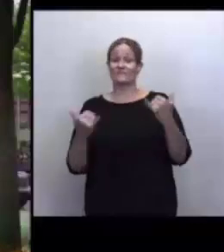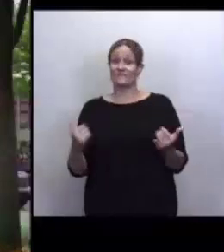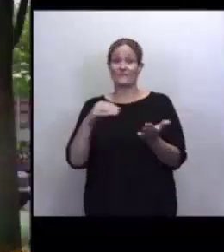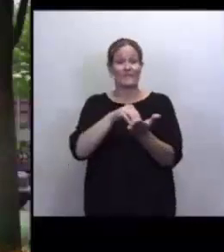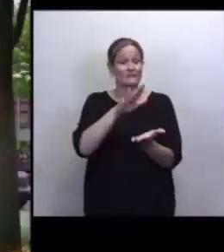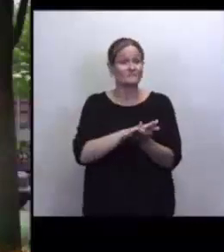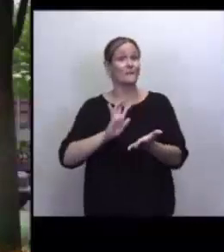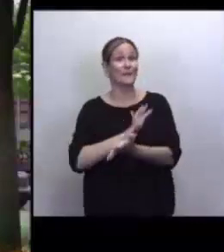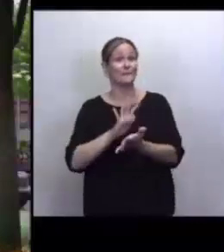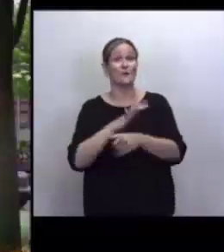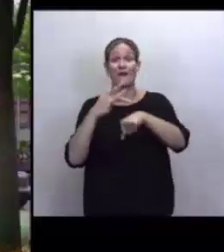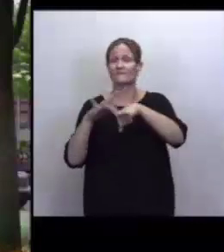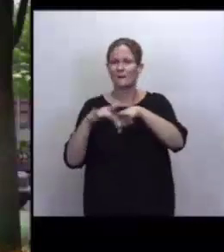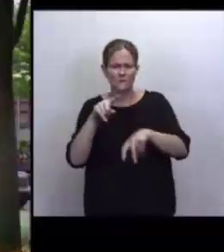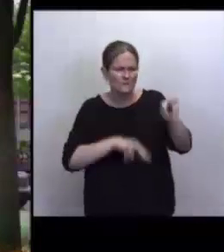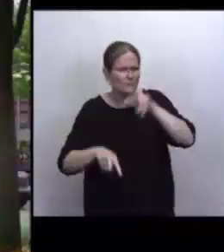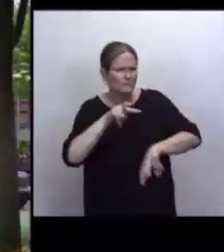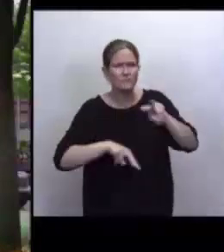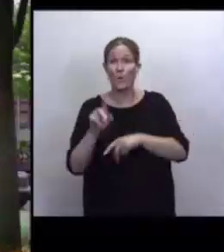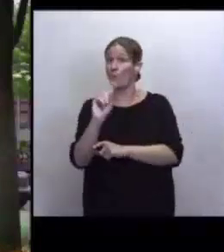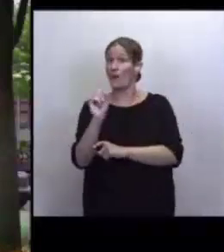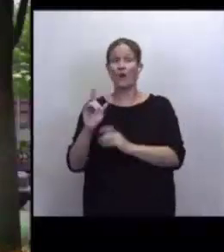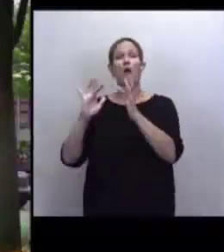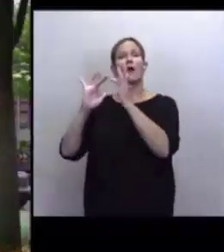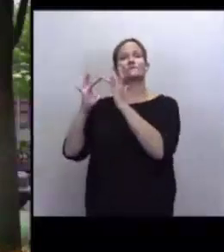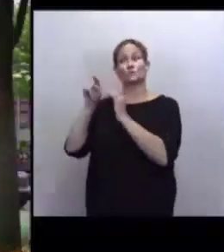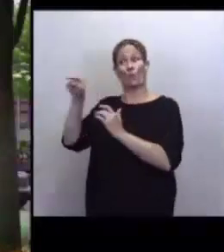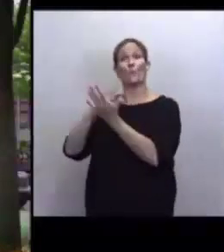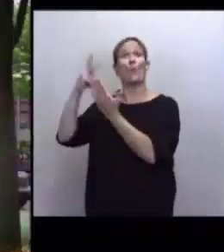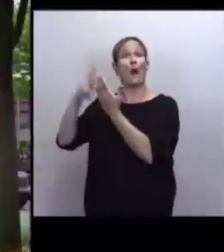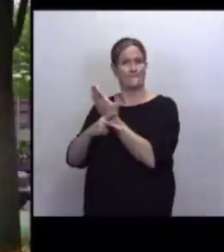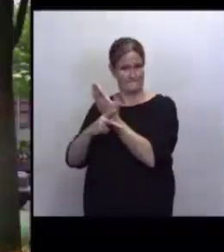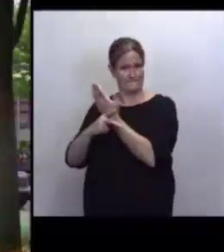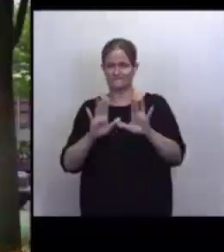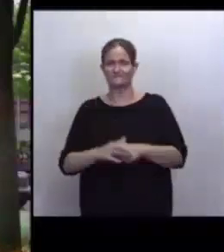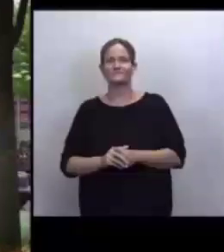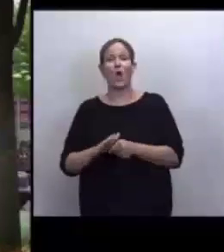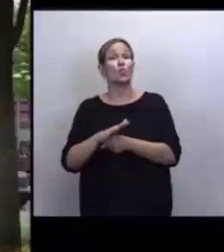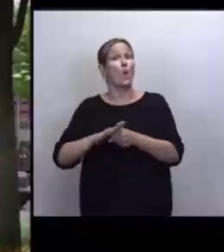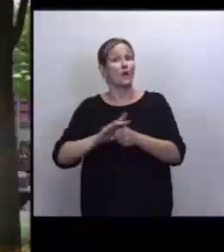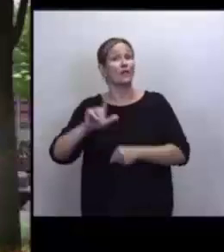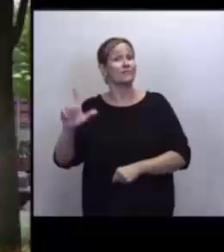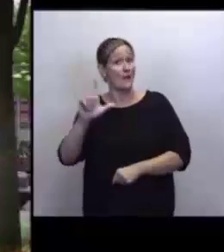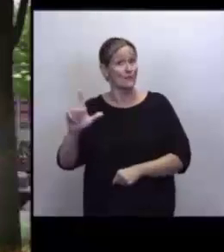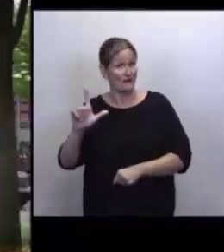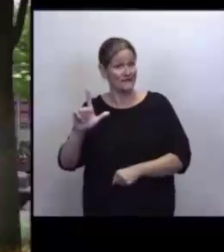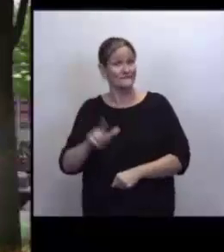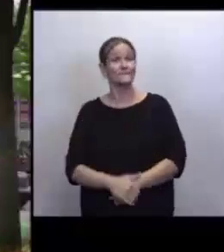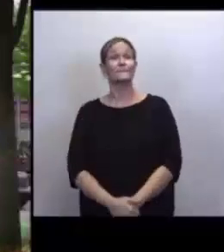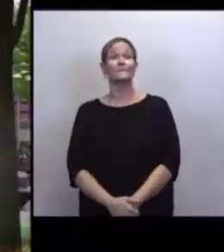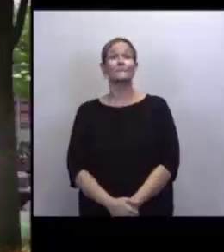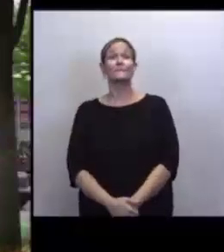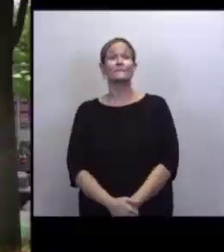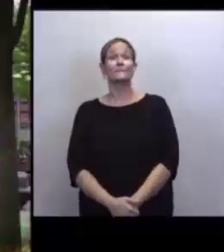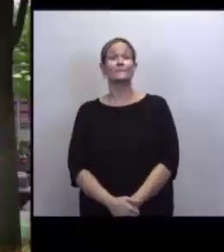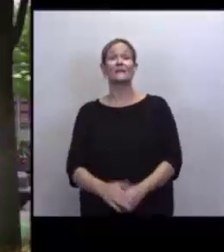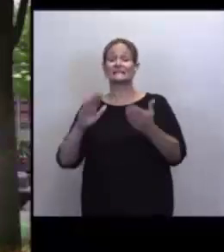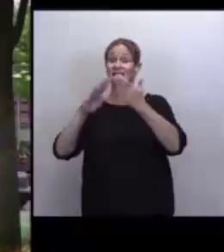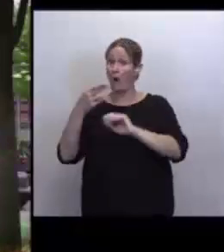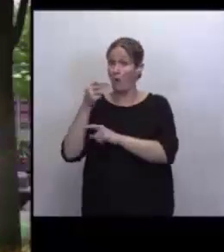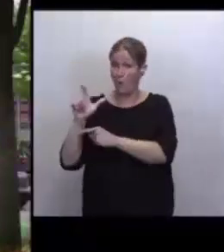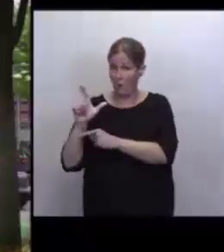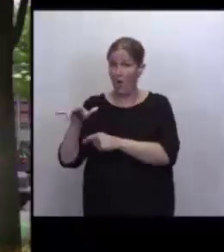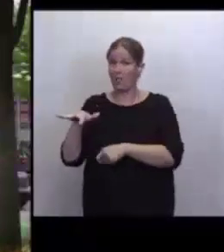durante 60 días hasta el 14 de septiembre de 2021 a las 5 p.m. El documento está disponible